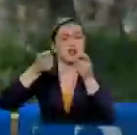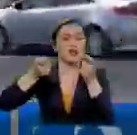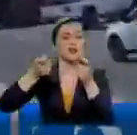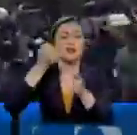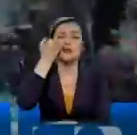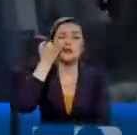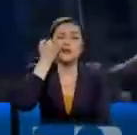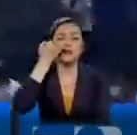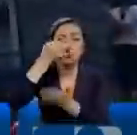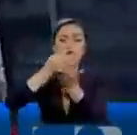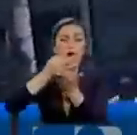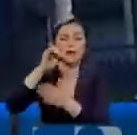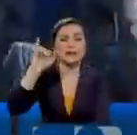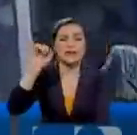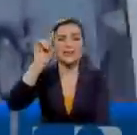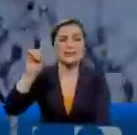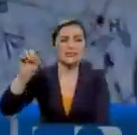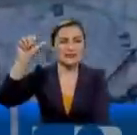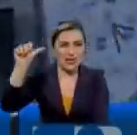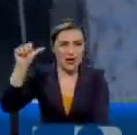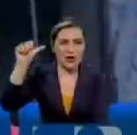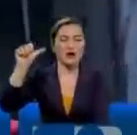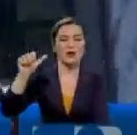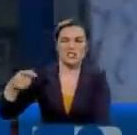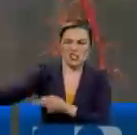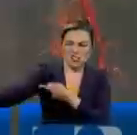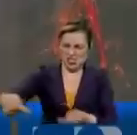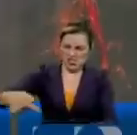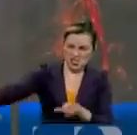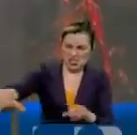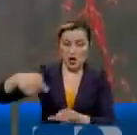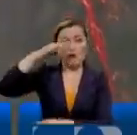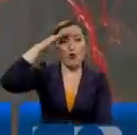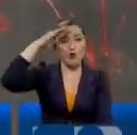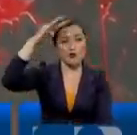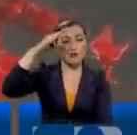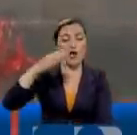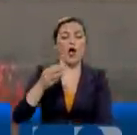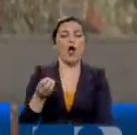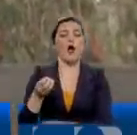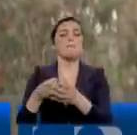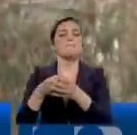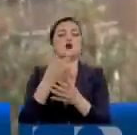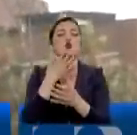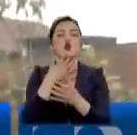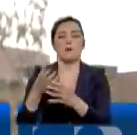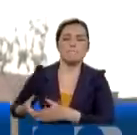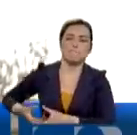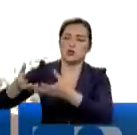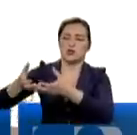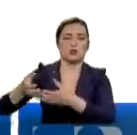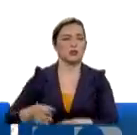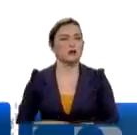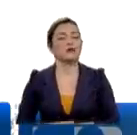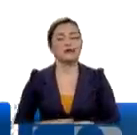movimiento indígena de Cotopaxi, Leonidas Isa, forcejearon con la policía y les lanzaron pintura. La protesta